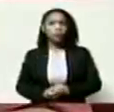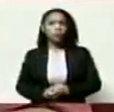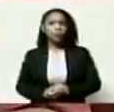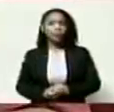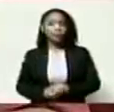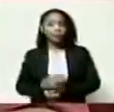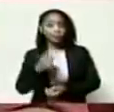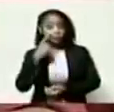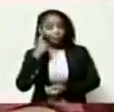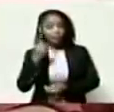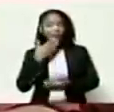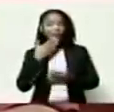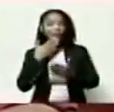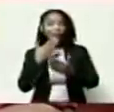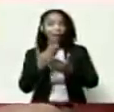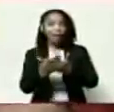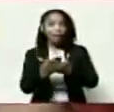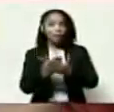Fíjense, gracias,